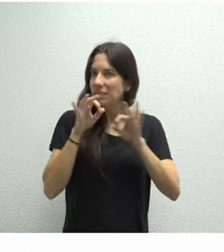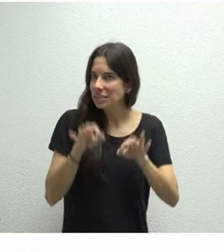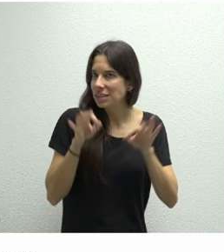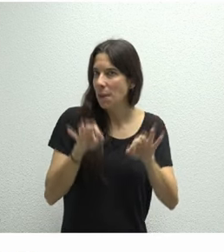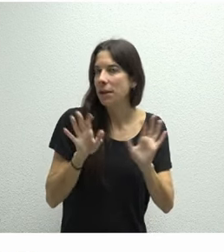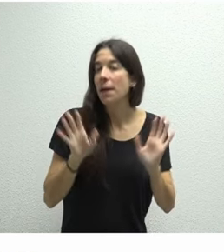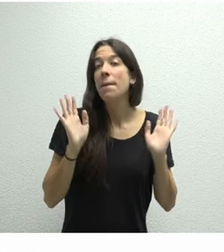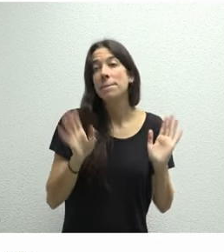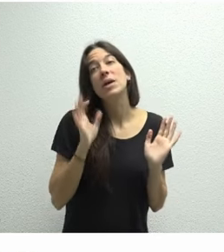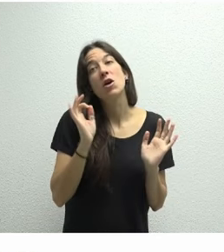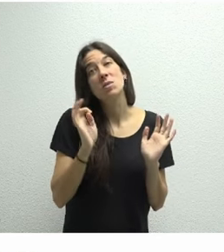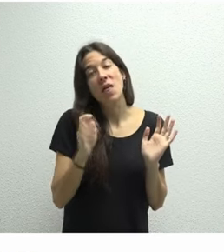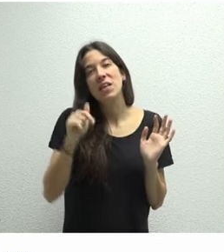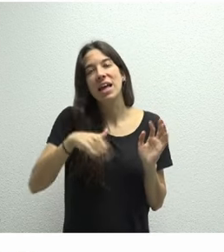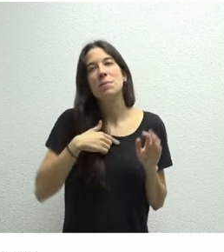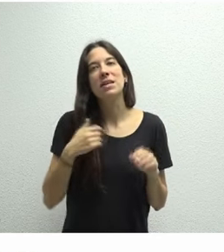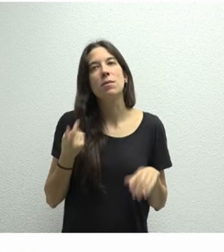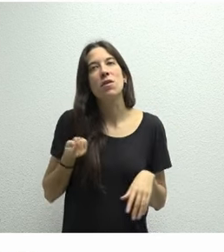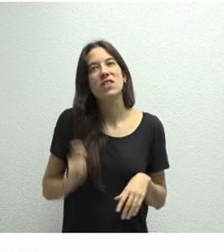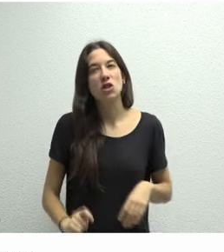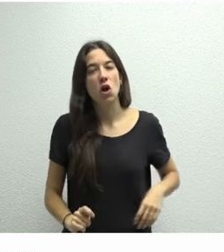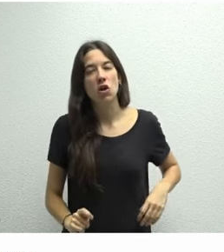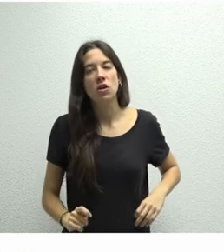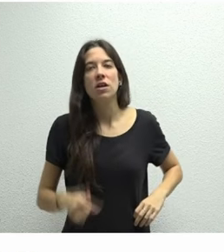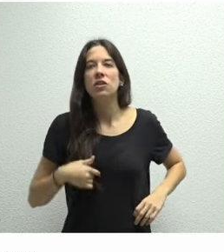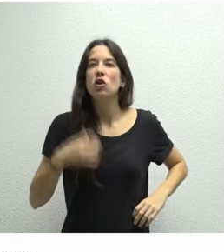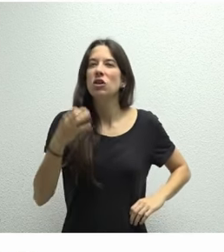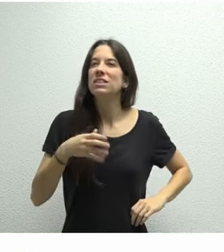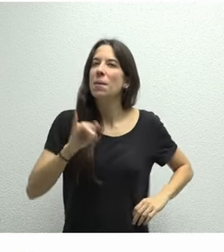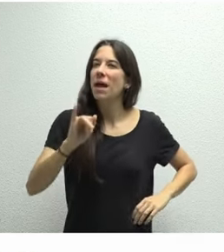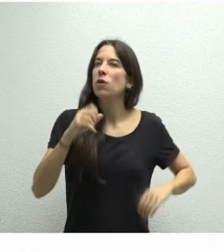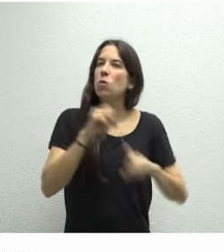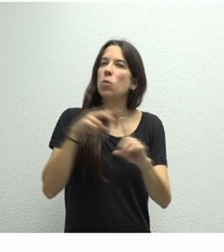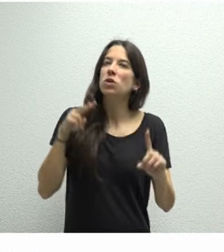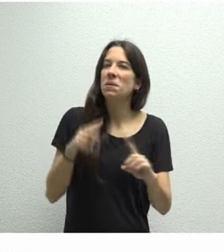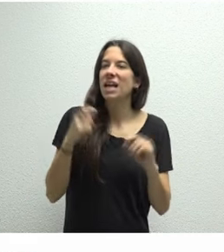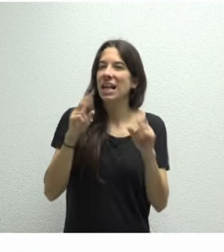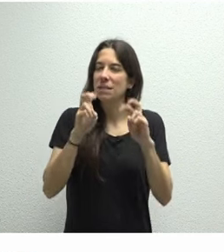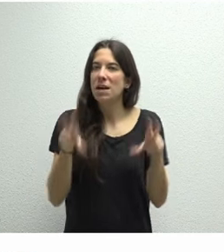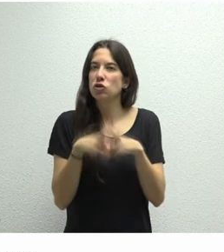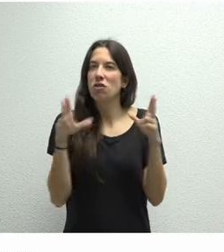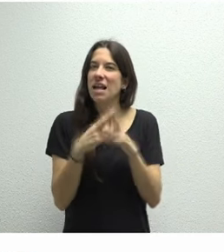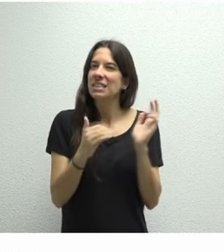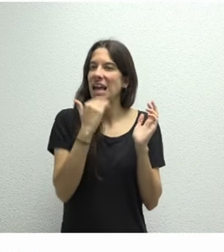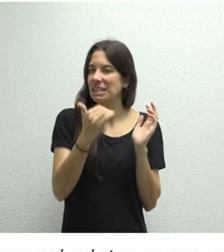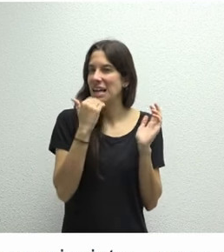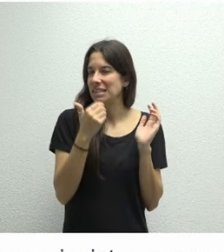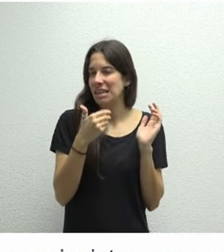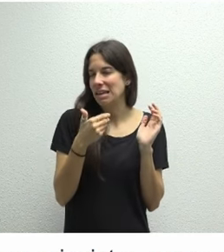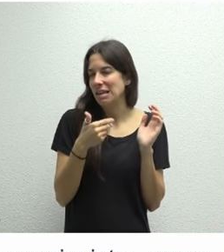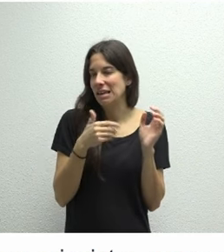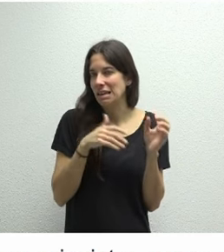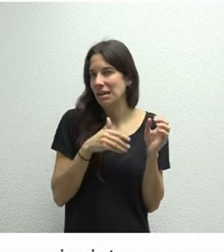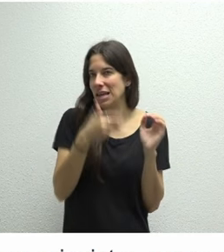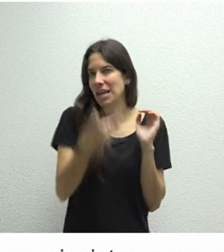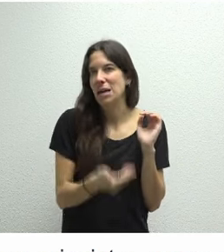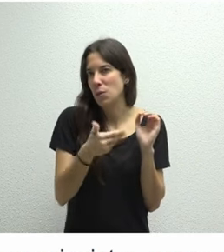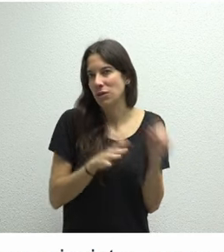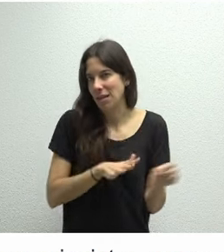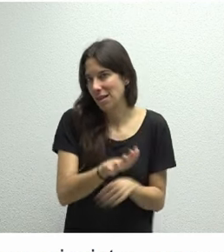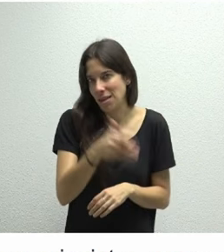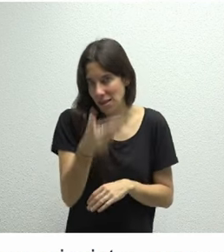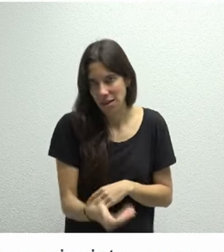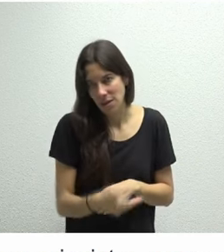profesión una tenido una visión de que lo Social es casi determinante Y de esa evolución del